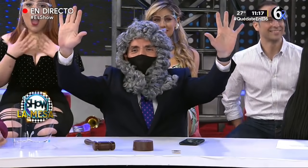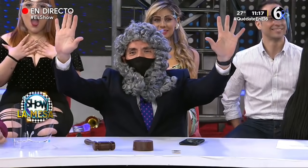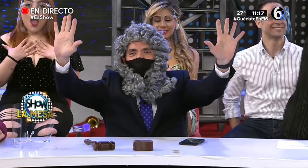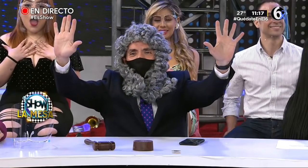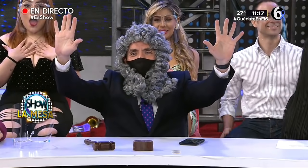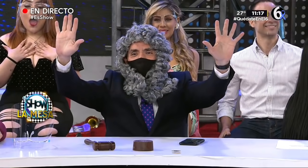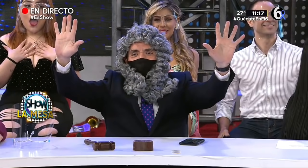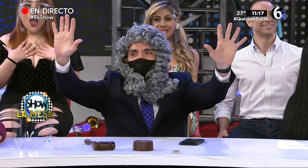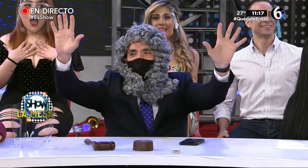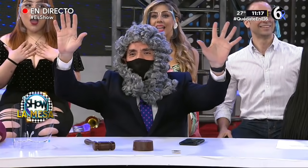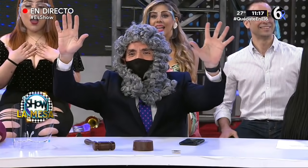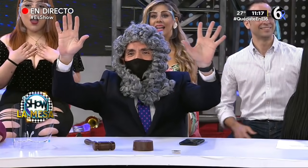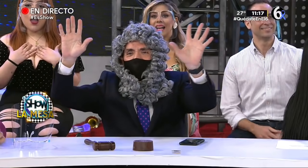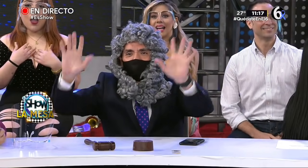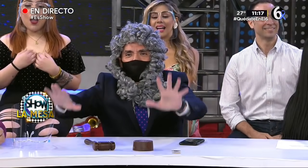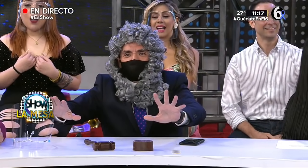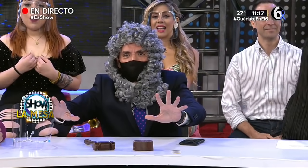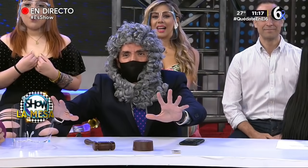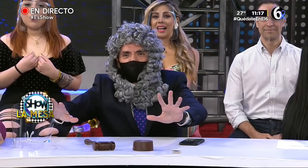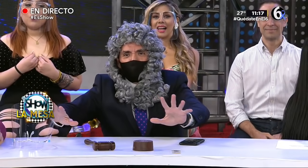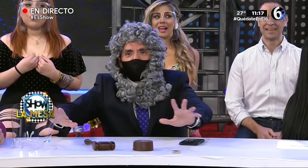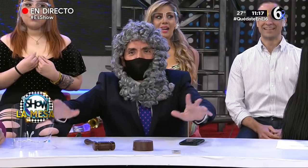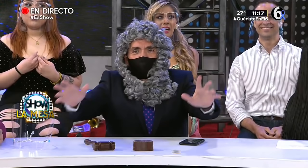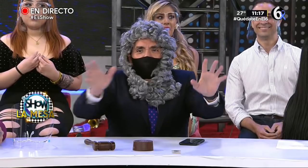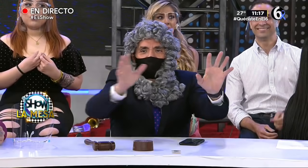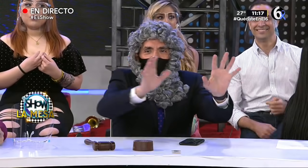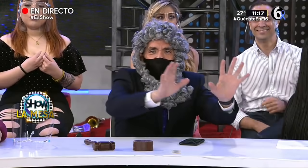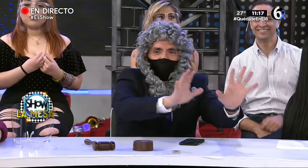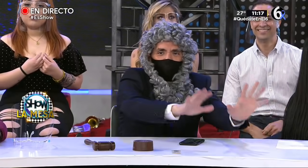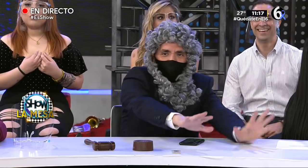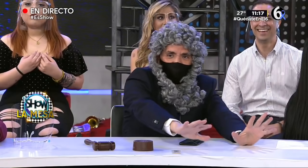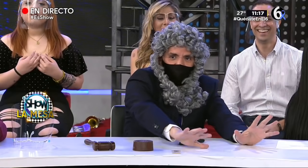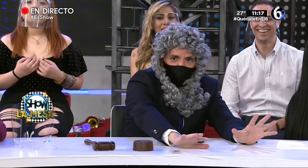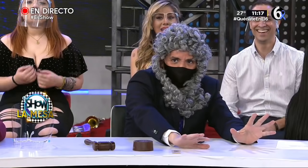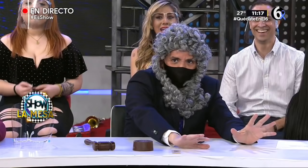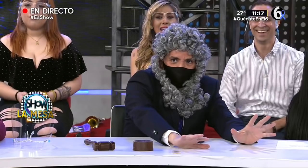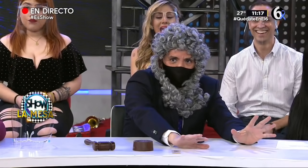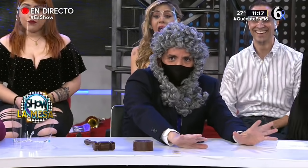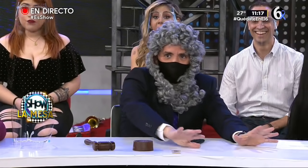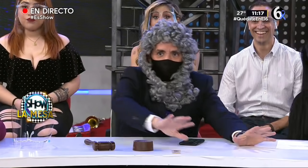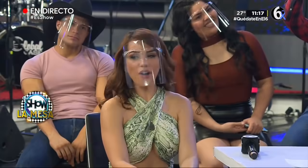Ustedes me dicen si la quieren adentro o la quieren afuera.